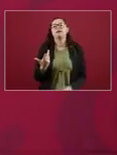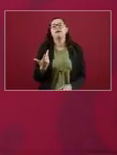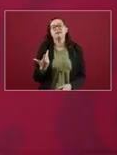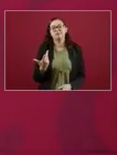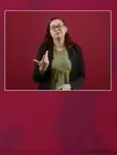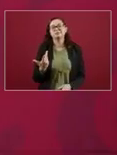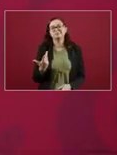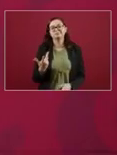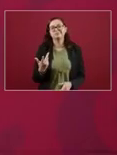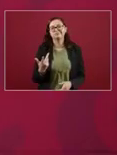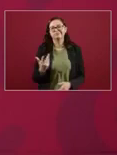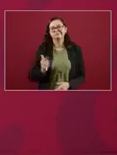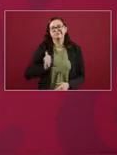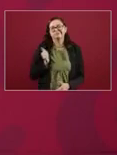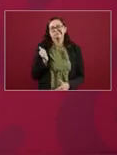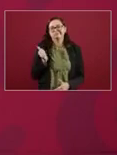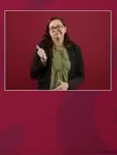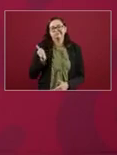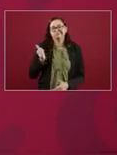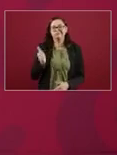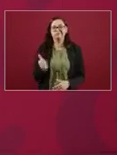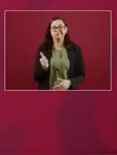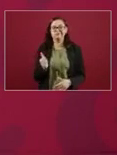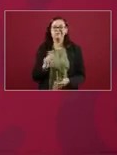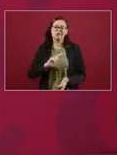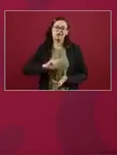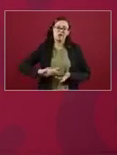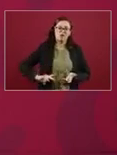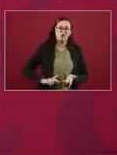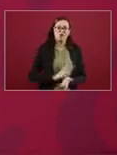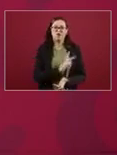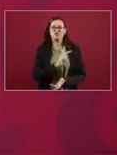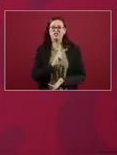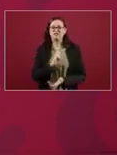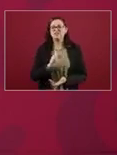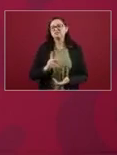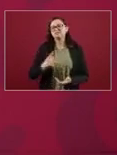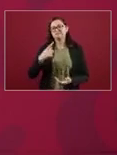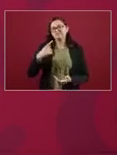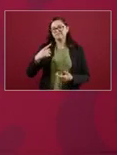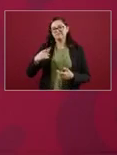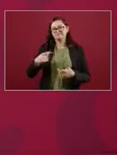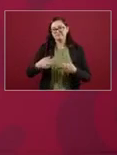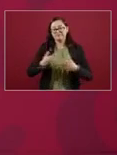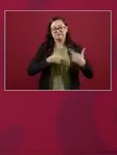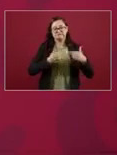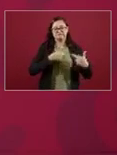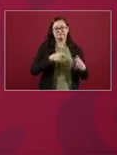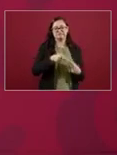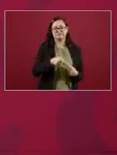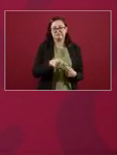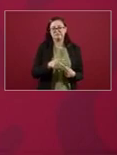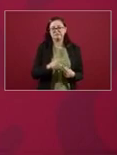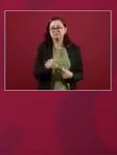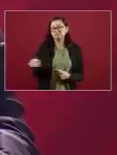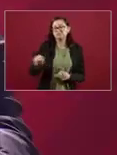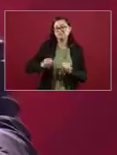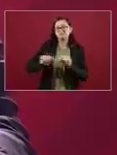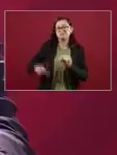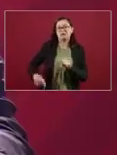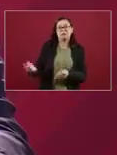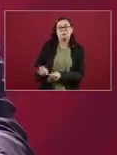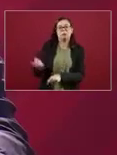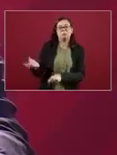utilizar como argumento o esgrimir de que nosotros no estamos